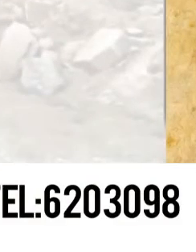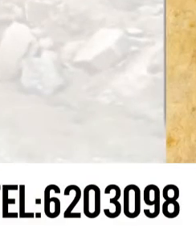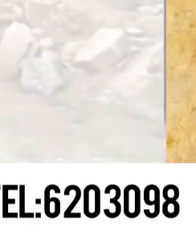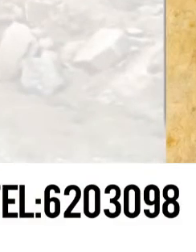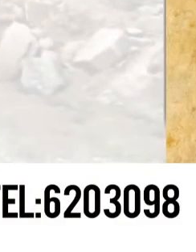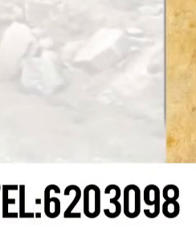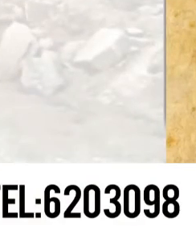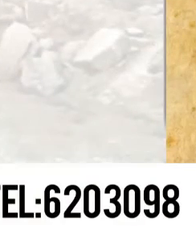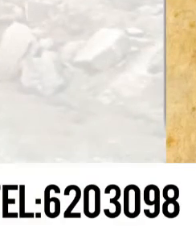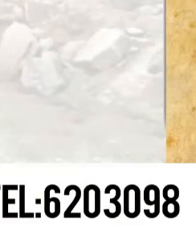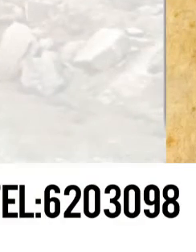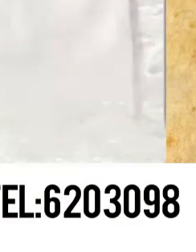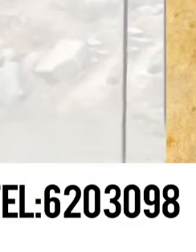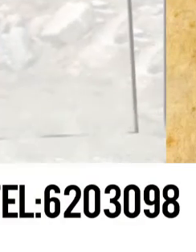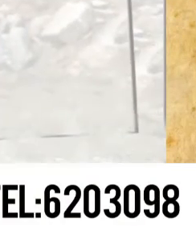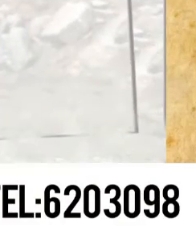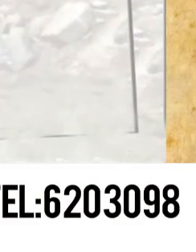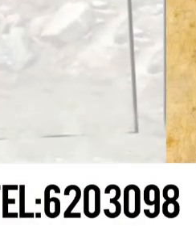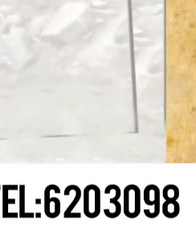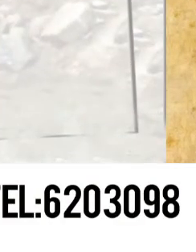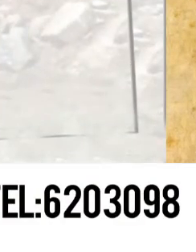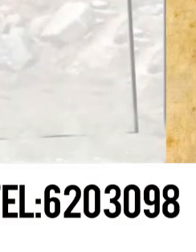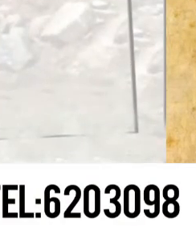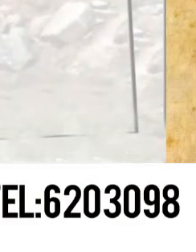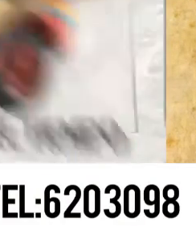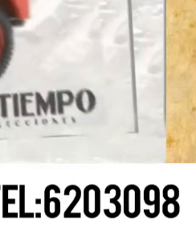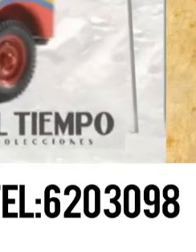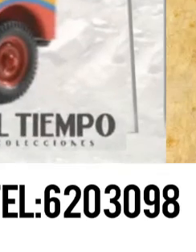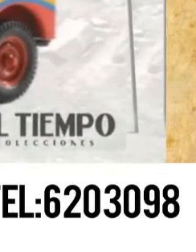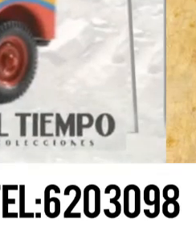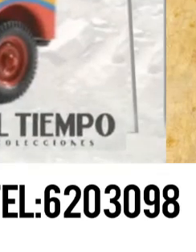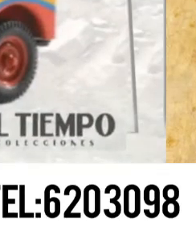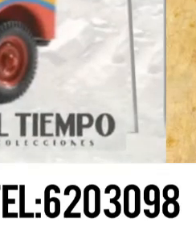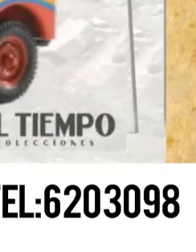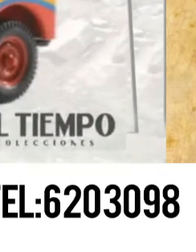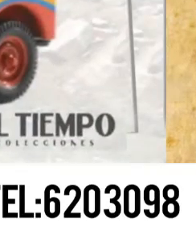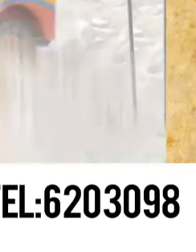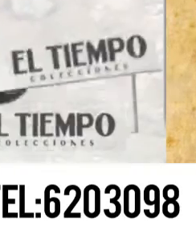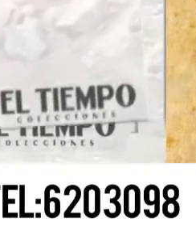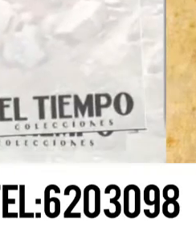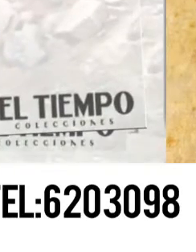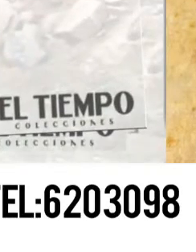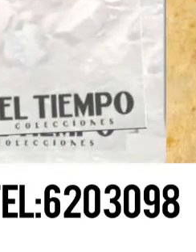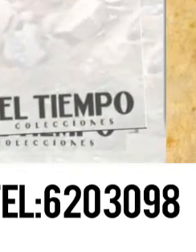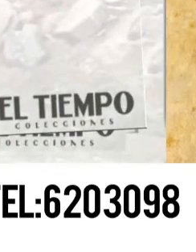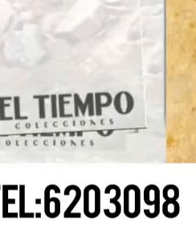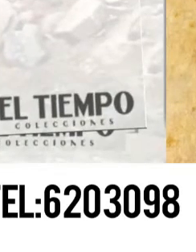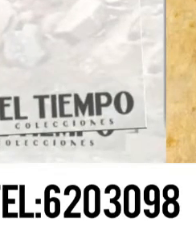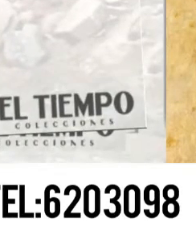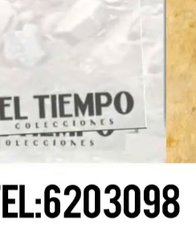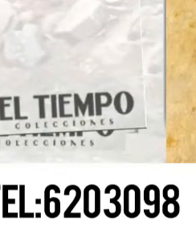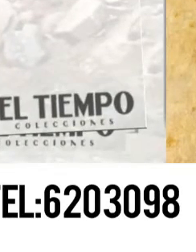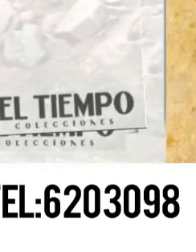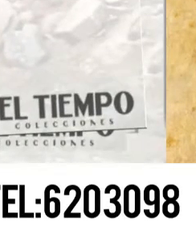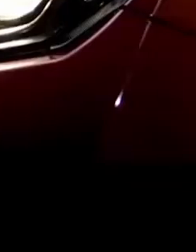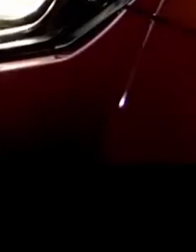marca Jeep a nivel mundial. Búscalos todos los jueves a partir del 6 de octubre en El Tiempo y su librería Leer y Algo